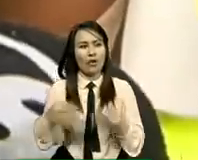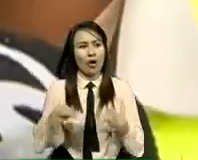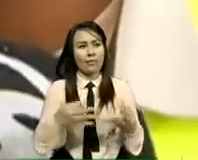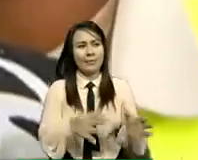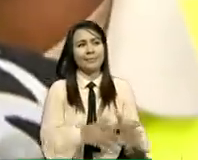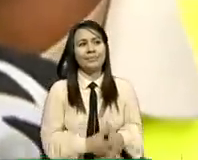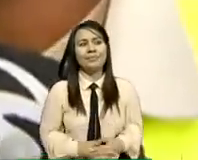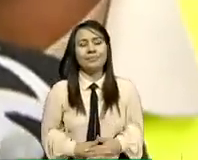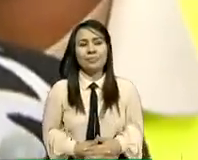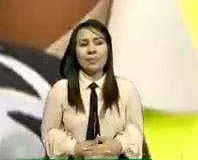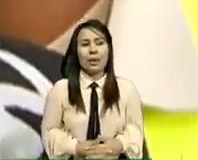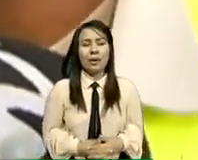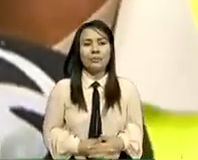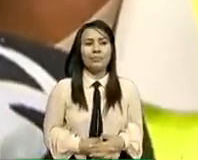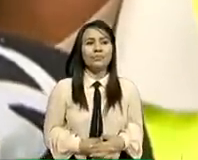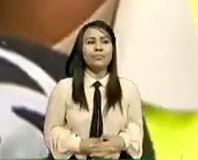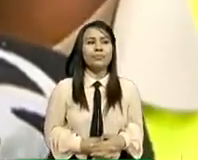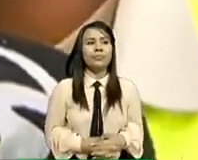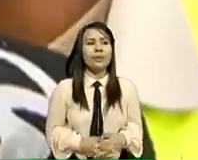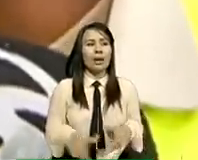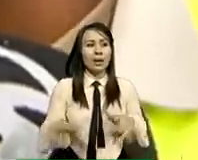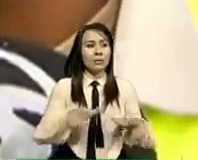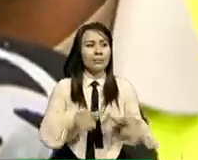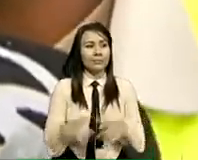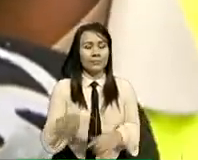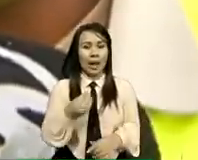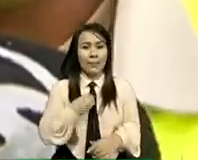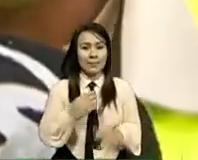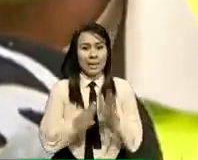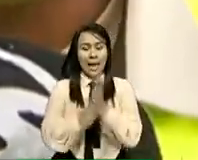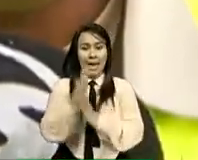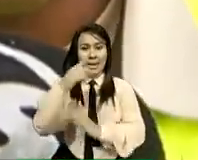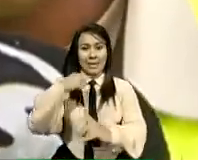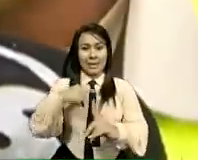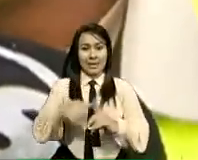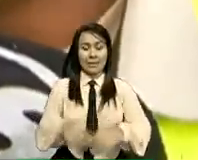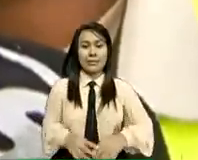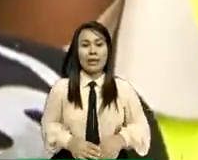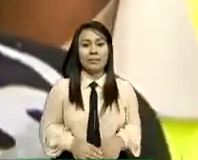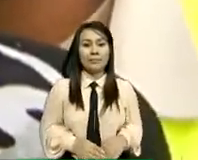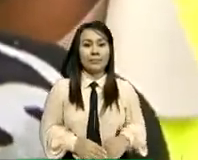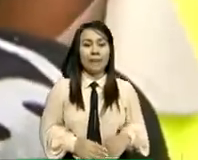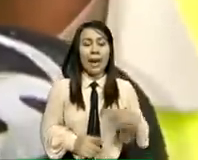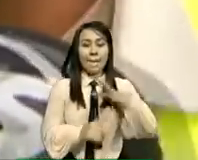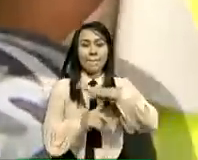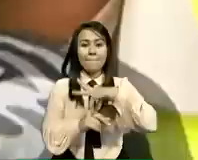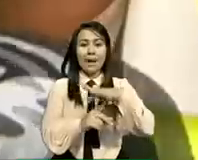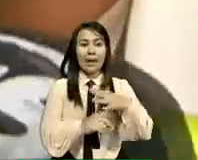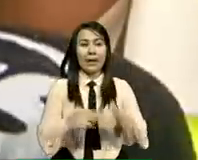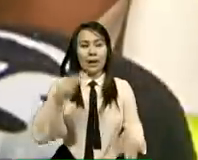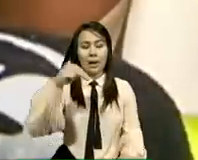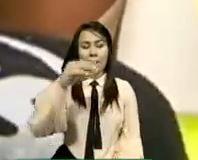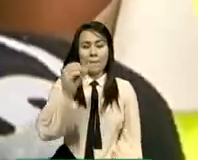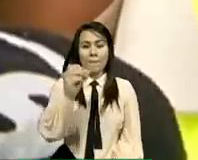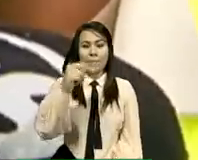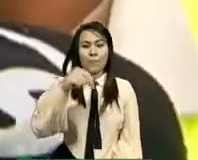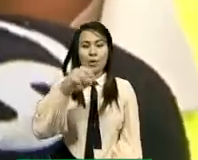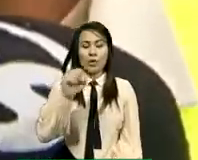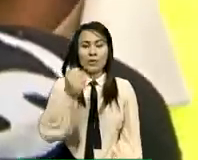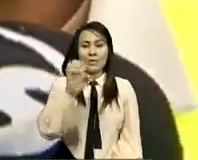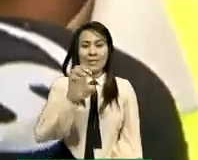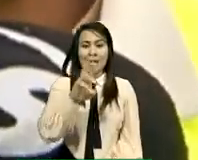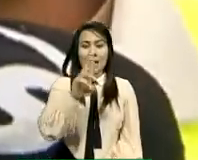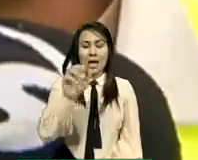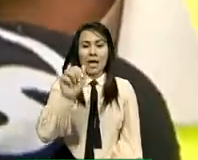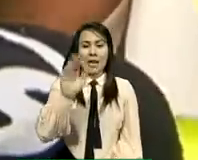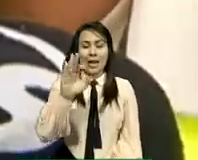reunirnos en la capilla de la, bueno, en la iglesia del Parque Montserrat, y entre todos hacer una planificación, un